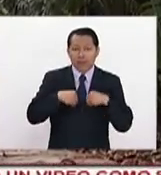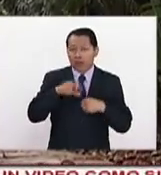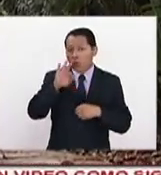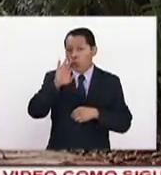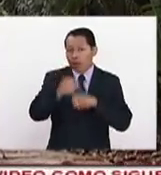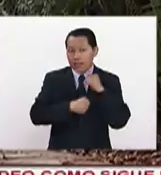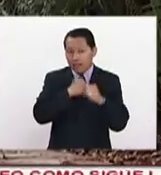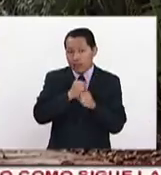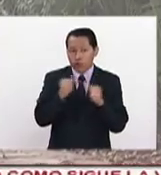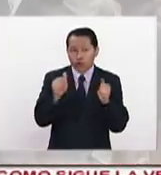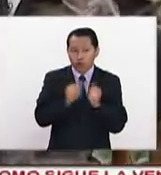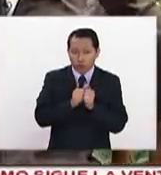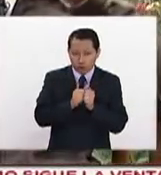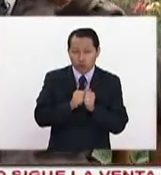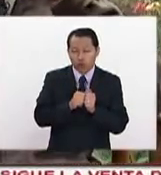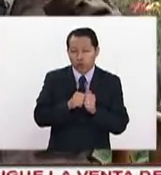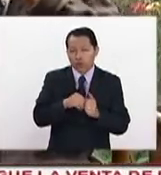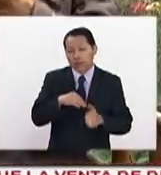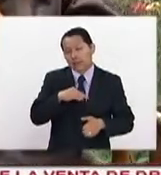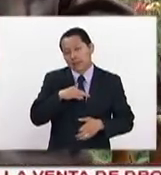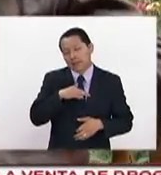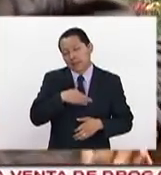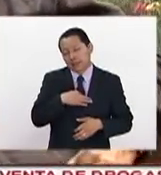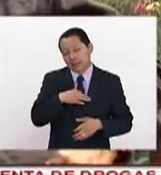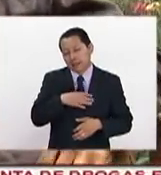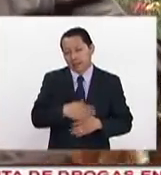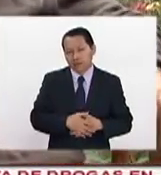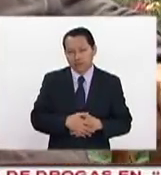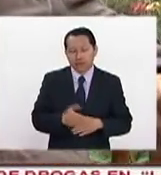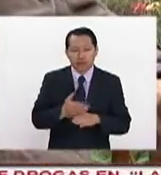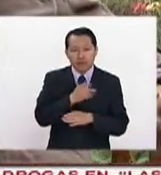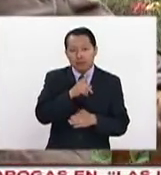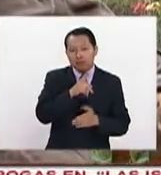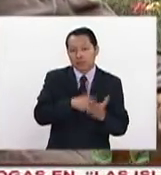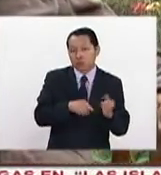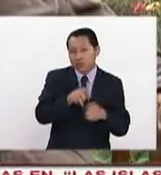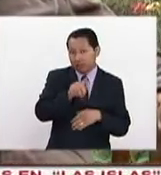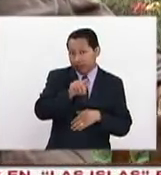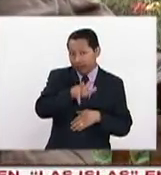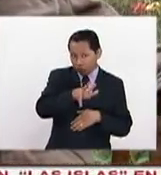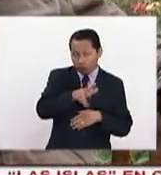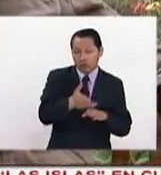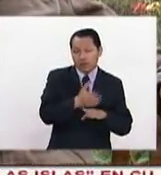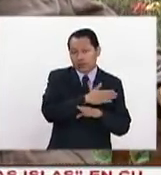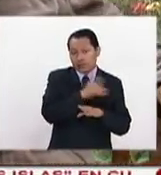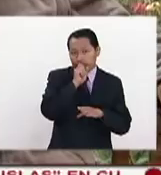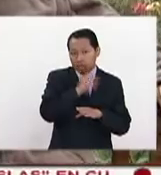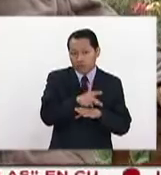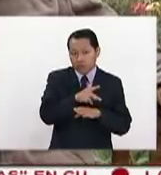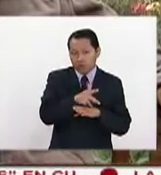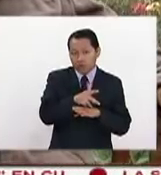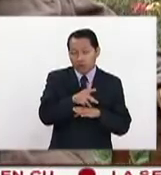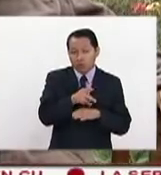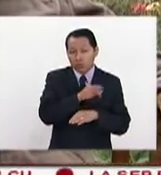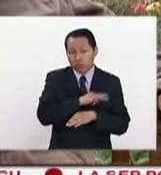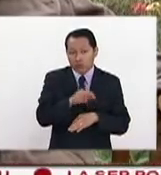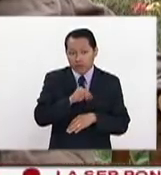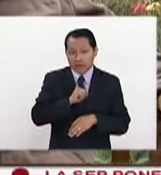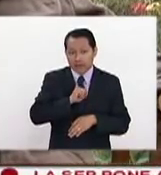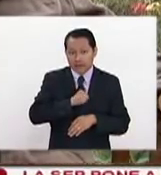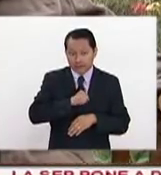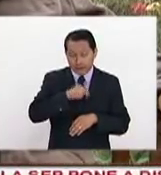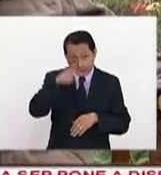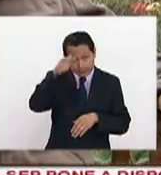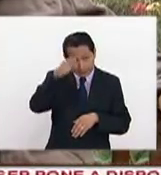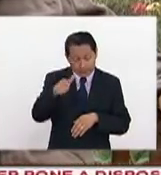años portando el virus. Me infecté en el 78, antes de que el virus hubiera aparecido en